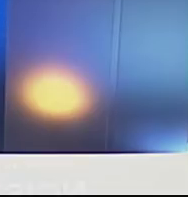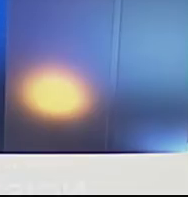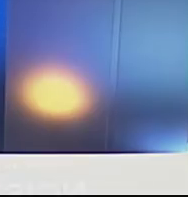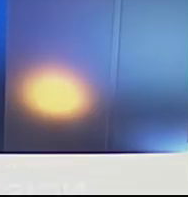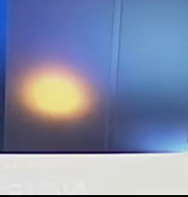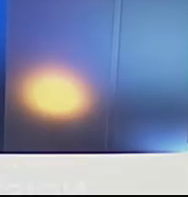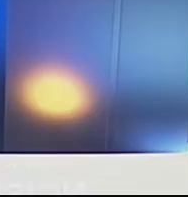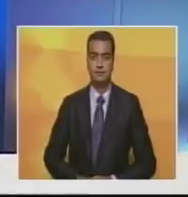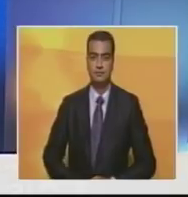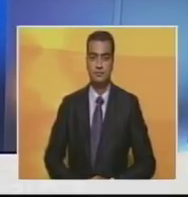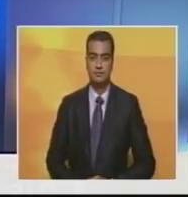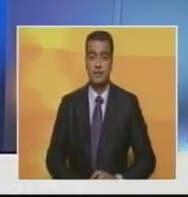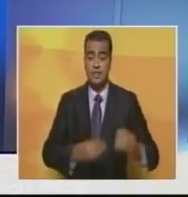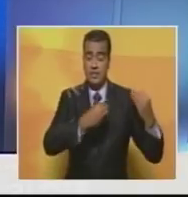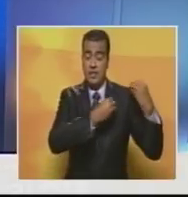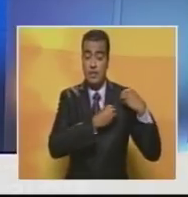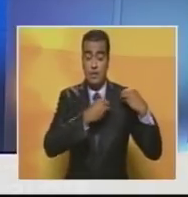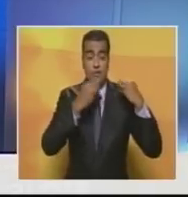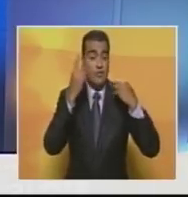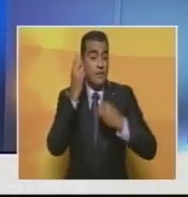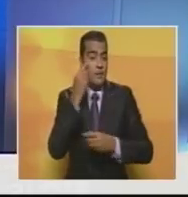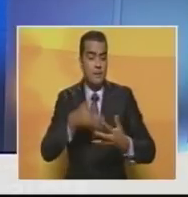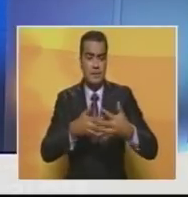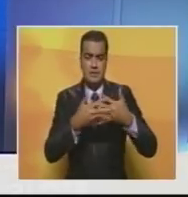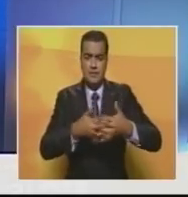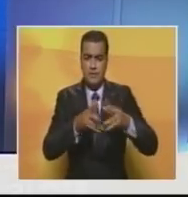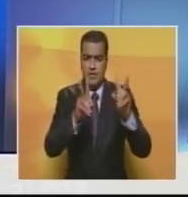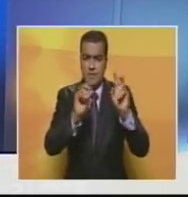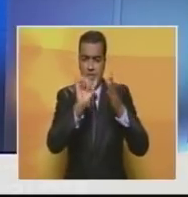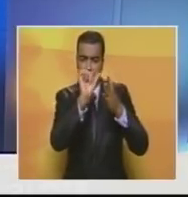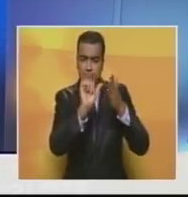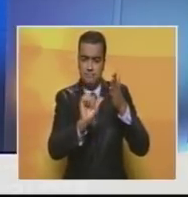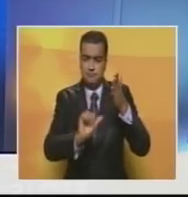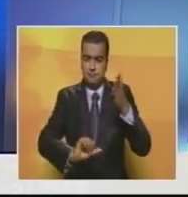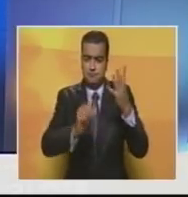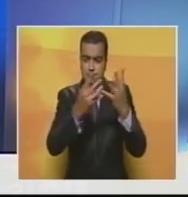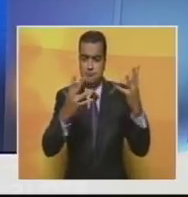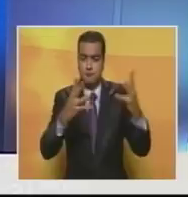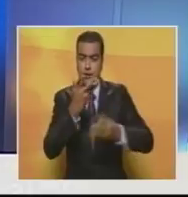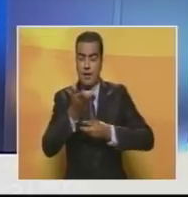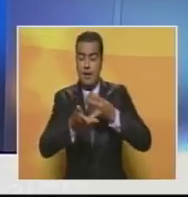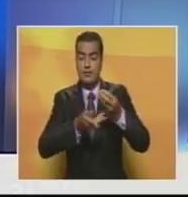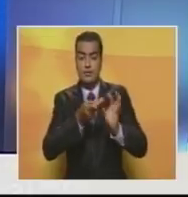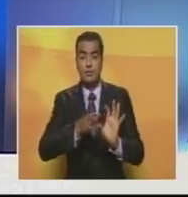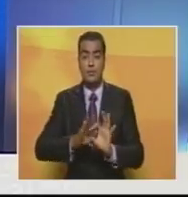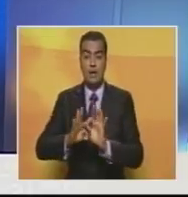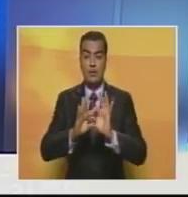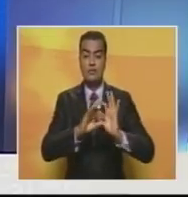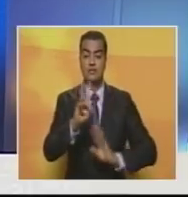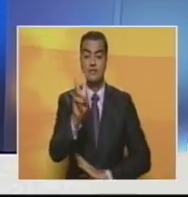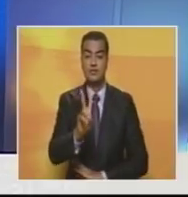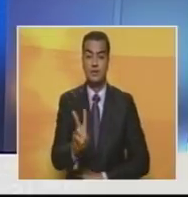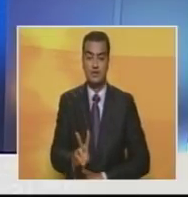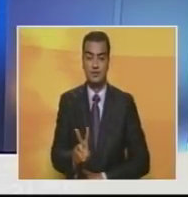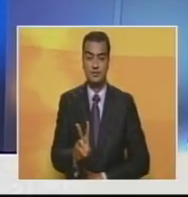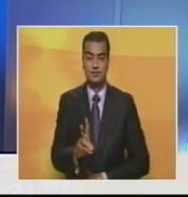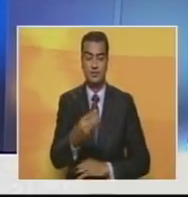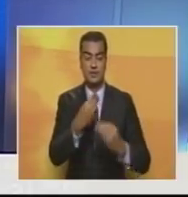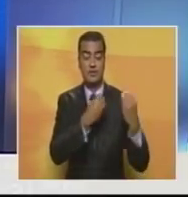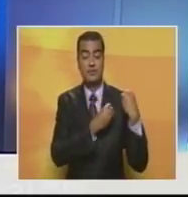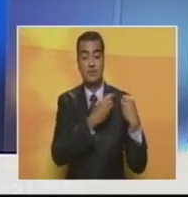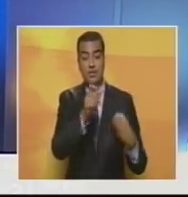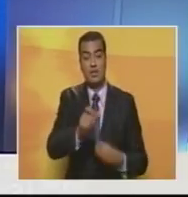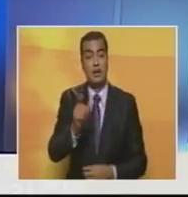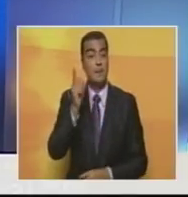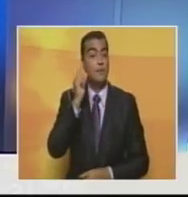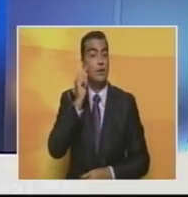Continuamos. El liderazgo femenino en el ámbito empresarial fue el tema de análisis durante un foro organizado por la Alianza Venezolana por el Liderazgo de las